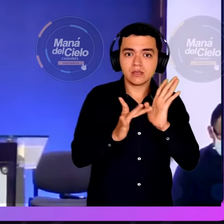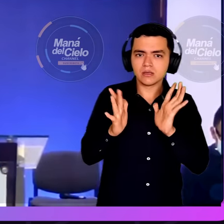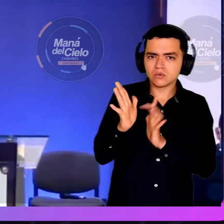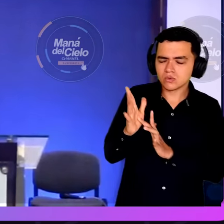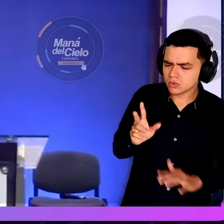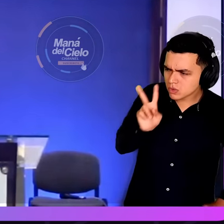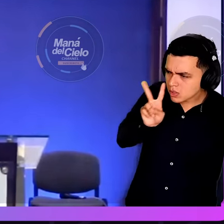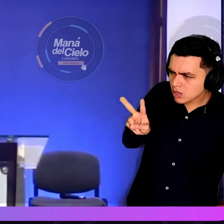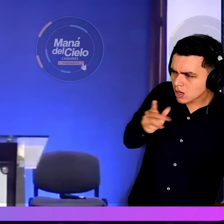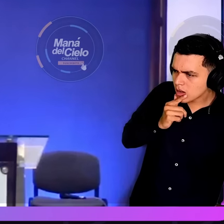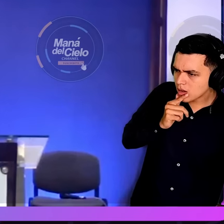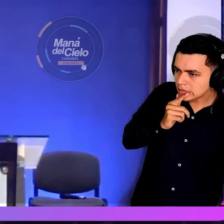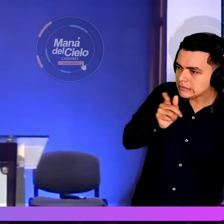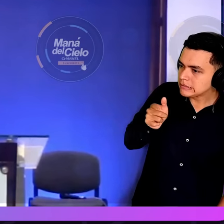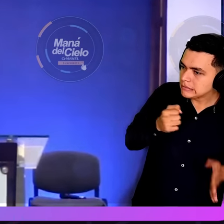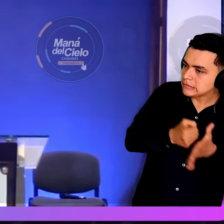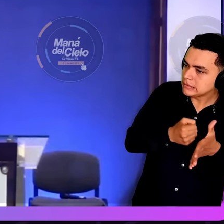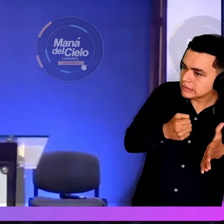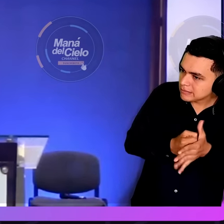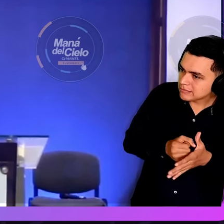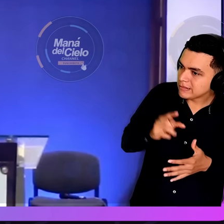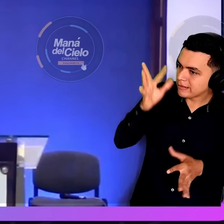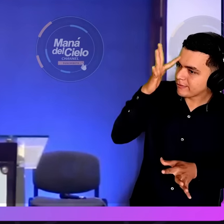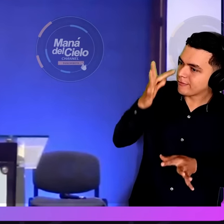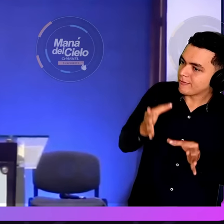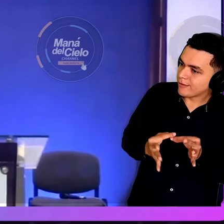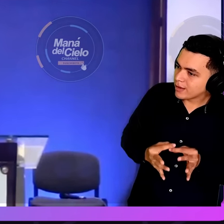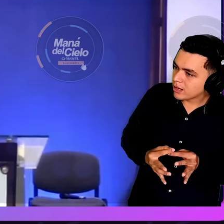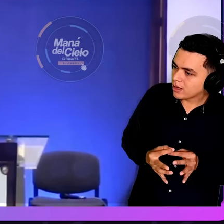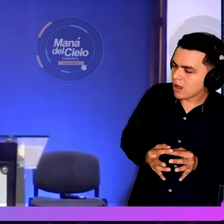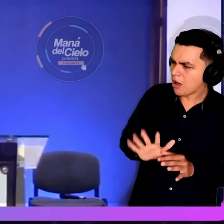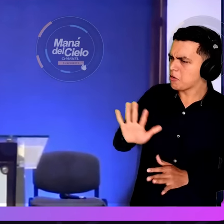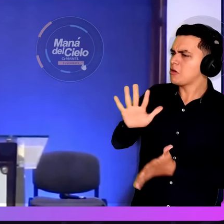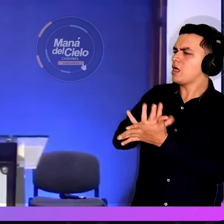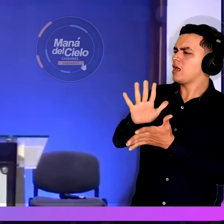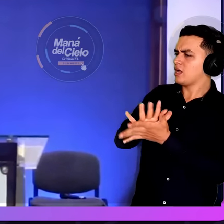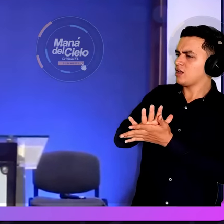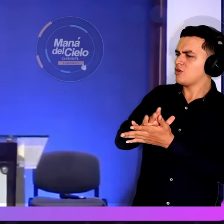de ahí, que le dijo: tranquilo, tu hija resucitará. Aleluya.